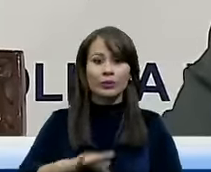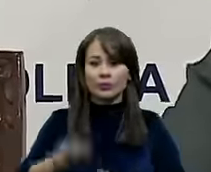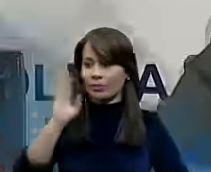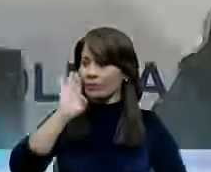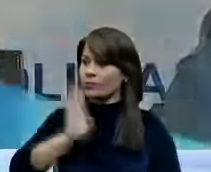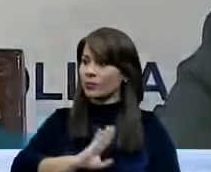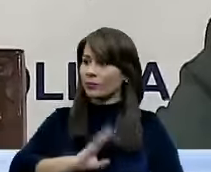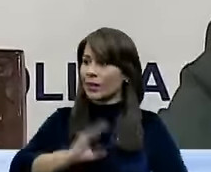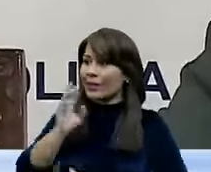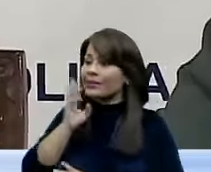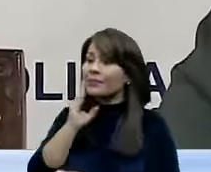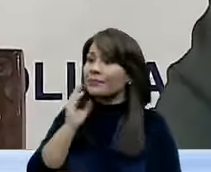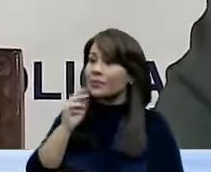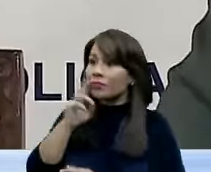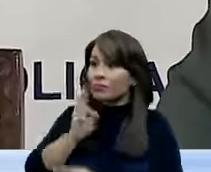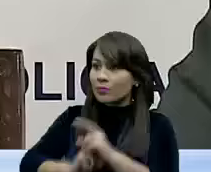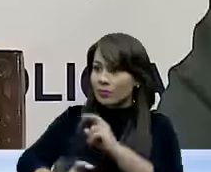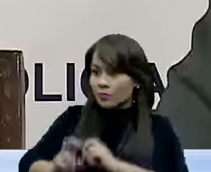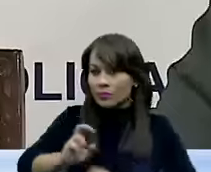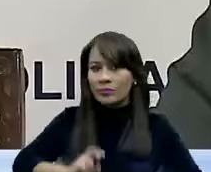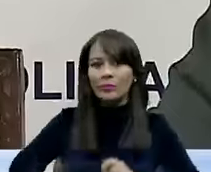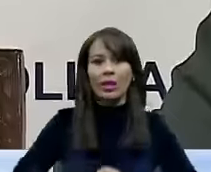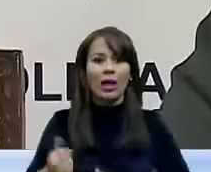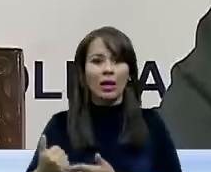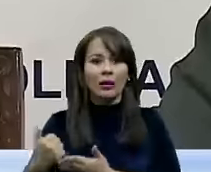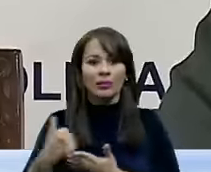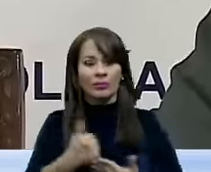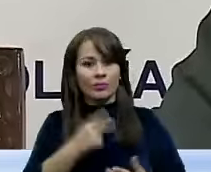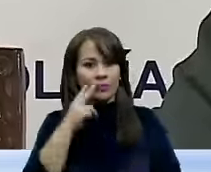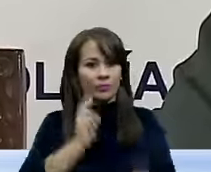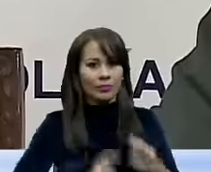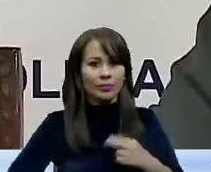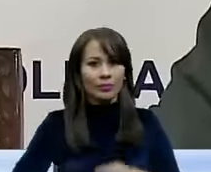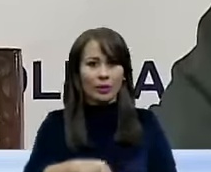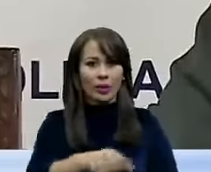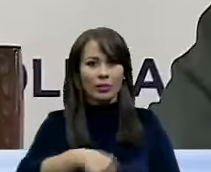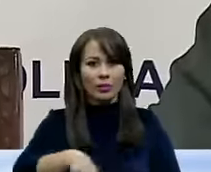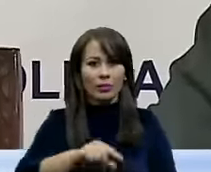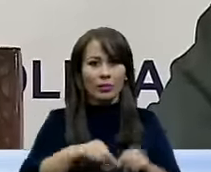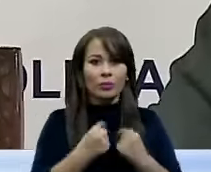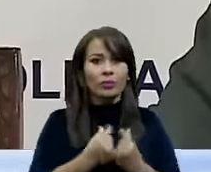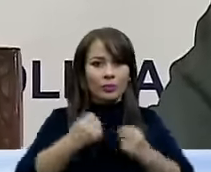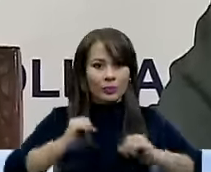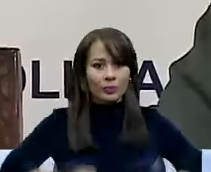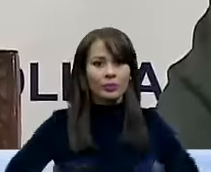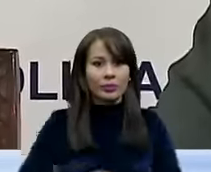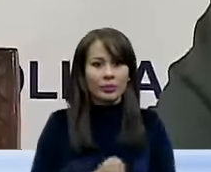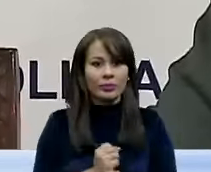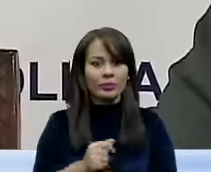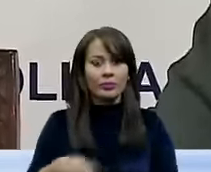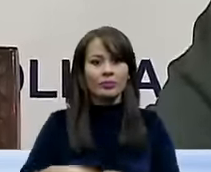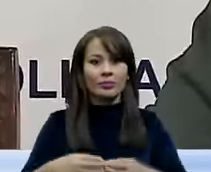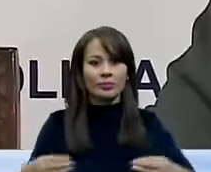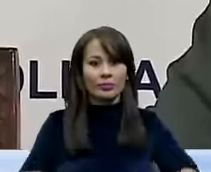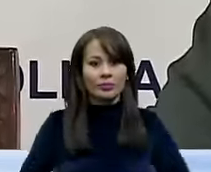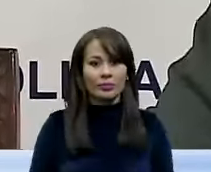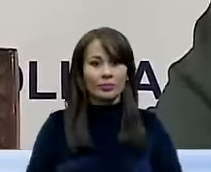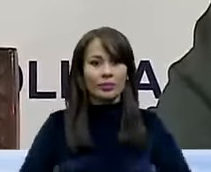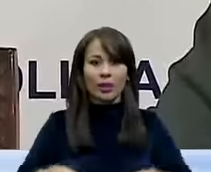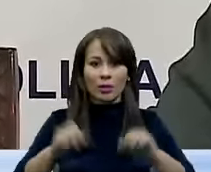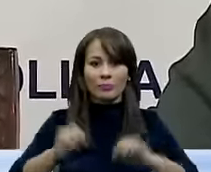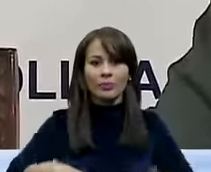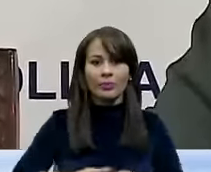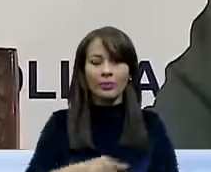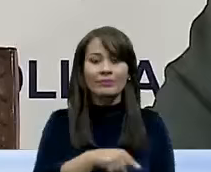parte de la UIAD. Actúan como intermediarios para que las bandas criminales puedan usarlo. Sobre todo en este material se usa